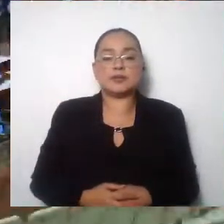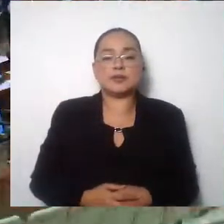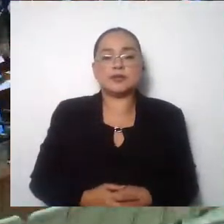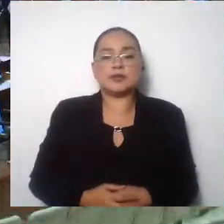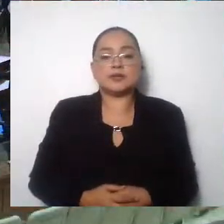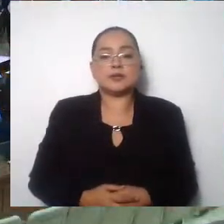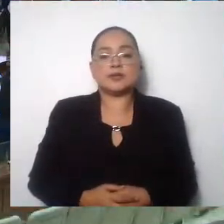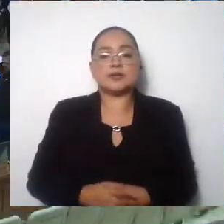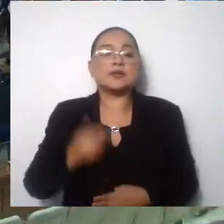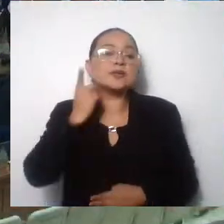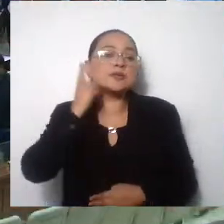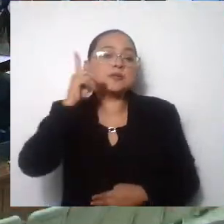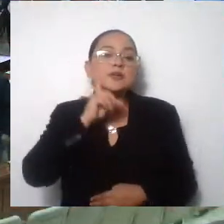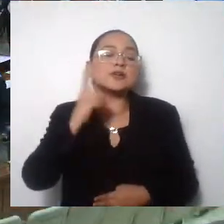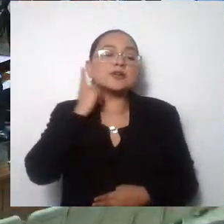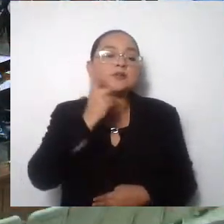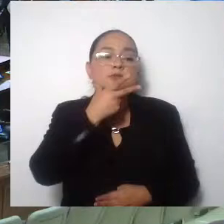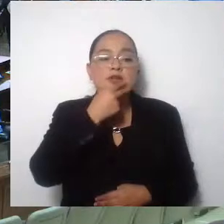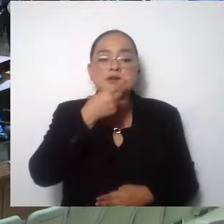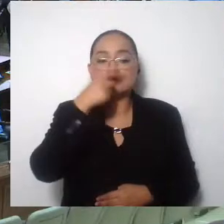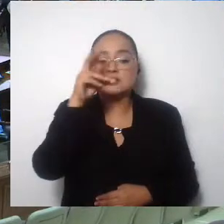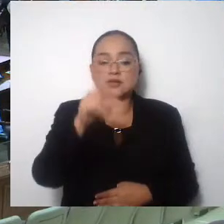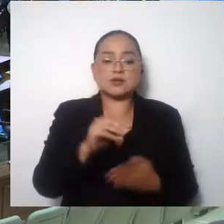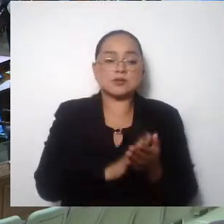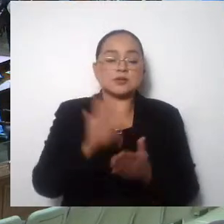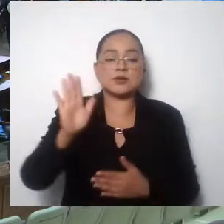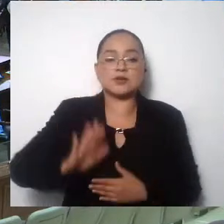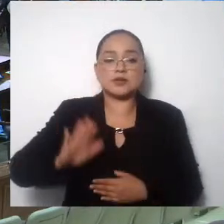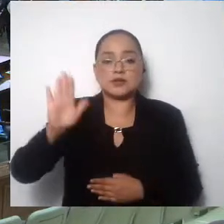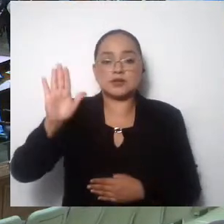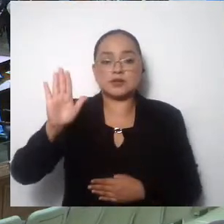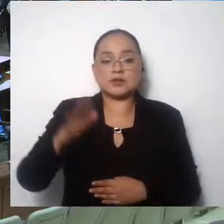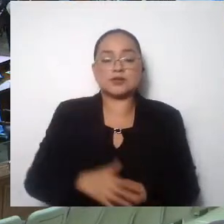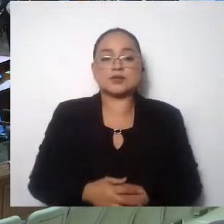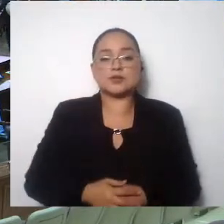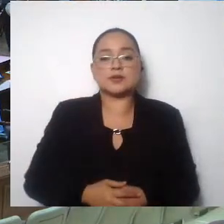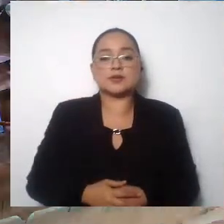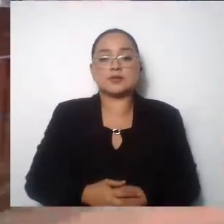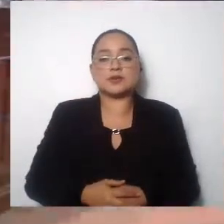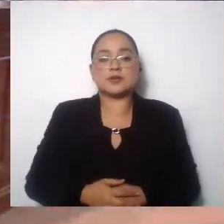Las diputadas y los diputados que estén por la negativa, manifiéstenlo, por favor.